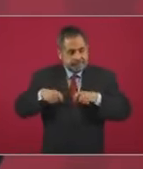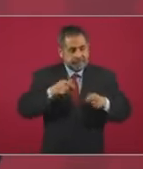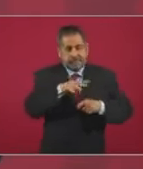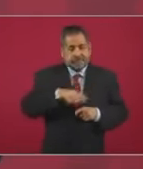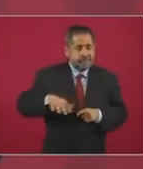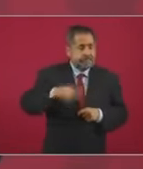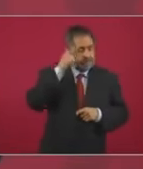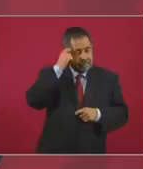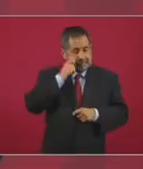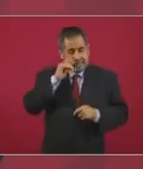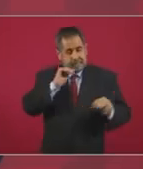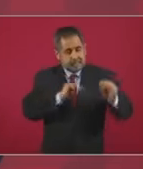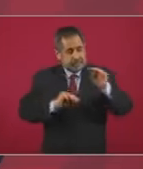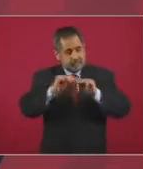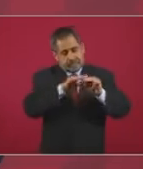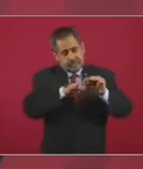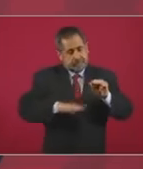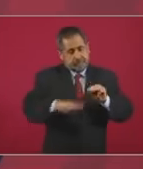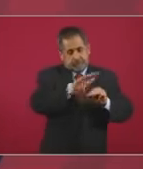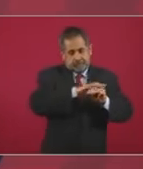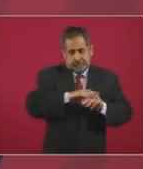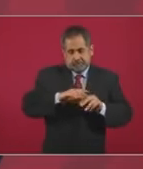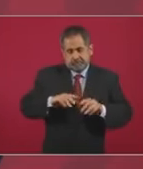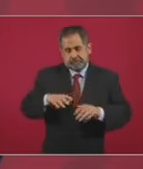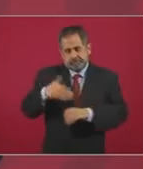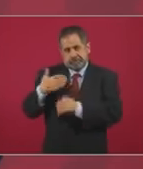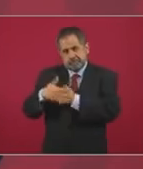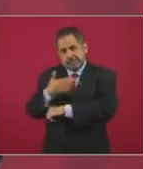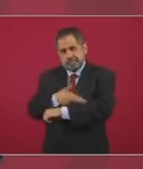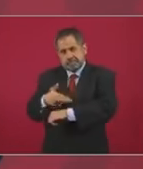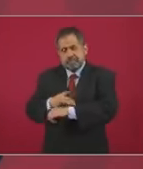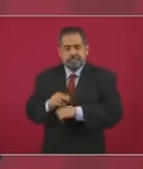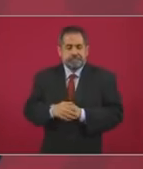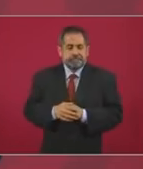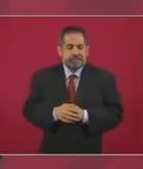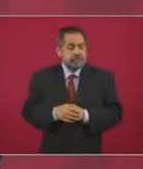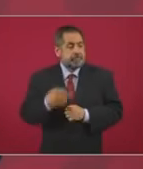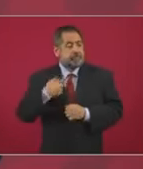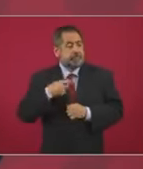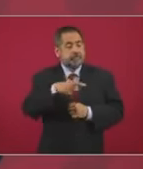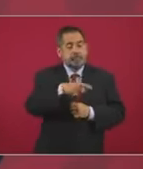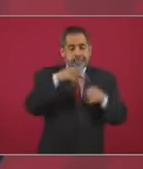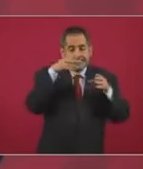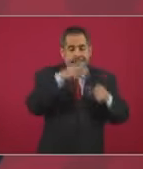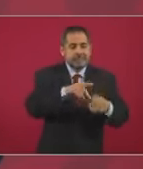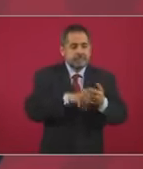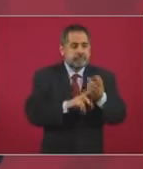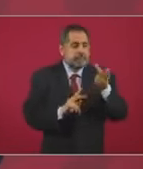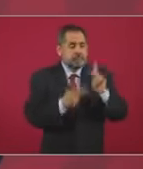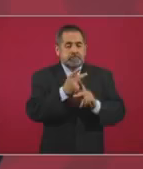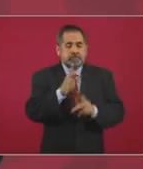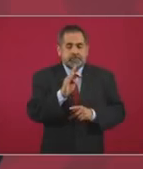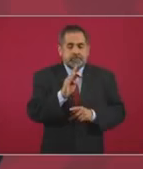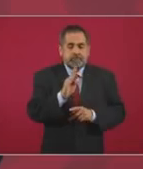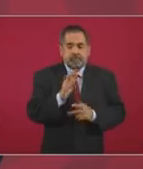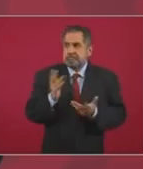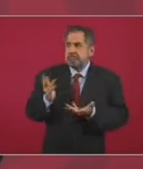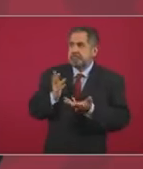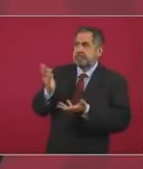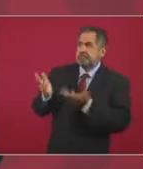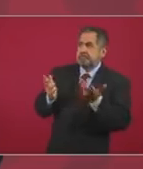Guerrero. La gente se dedica a estos cultivos porque no hay opciones,